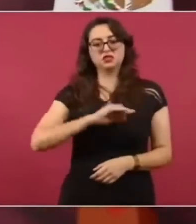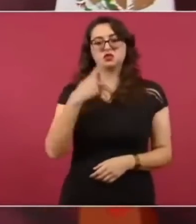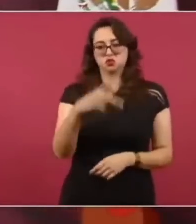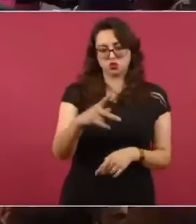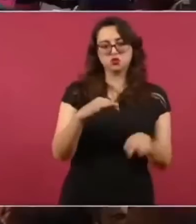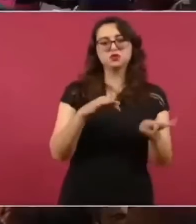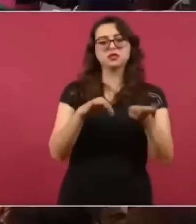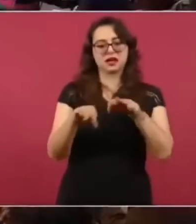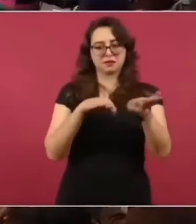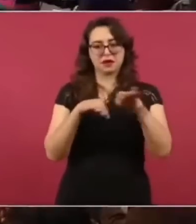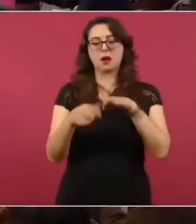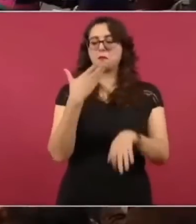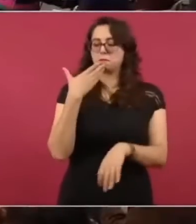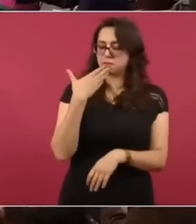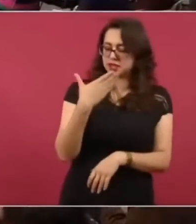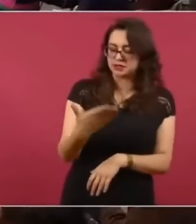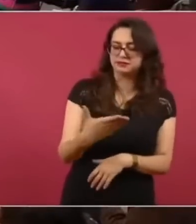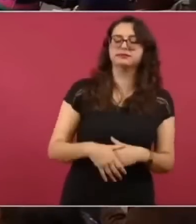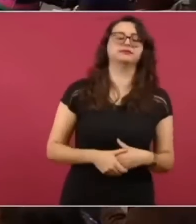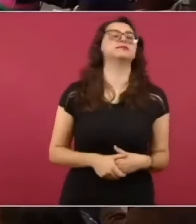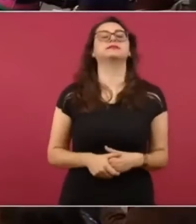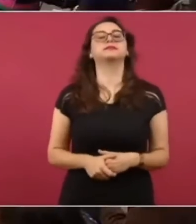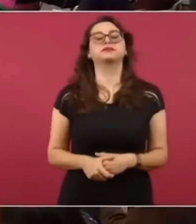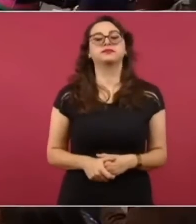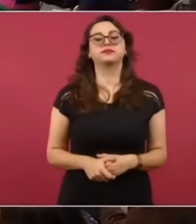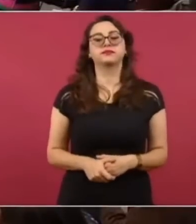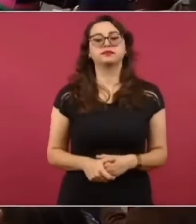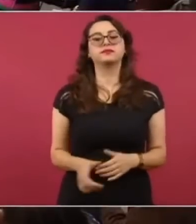hacen. Gracias, señor presidente. Pues es